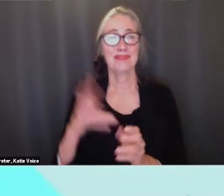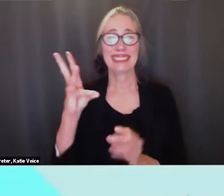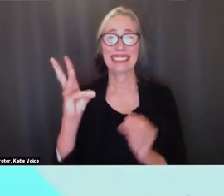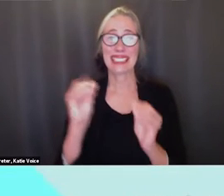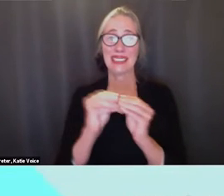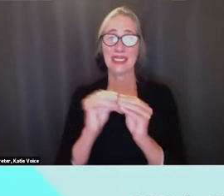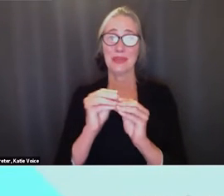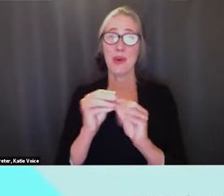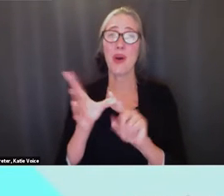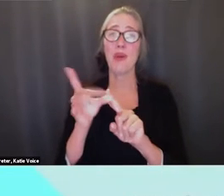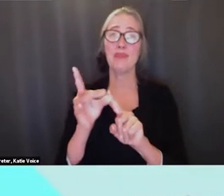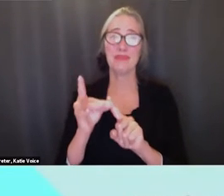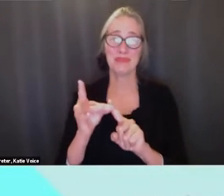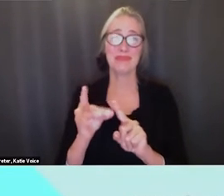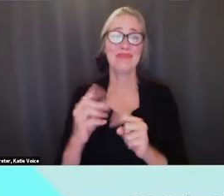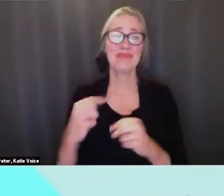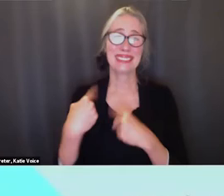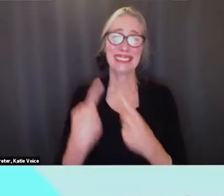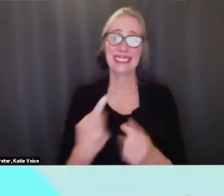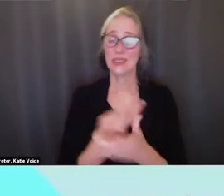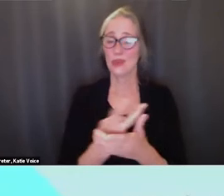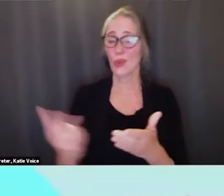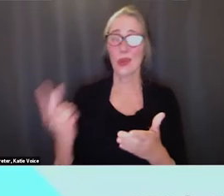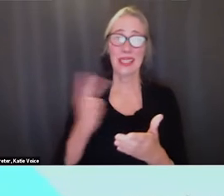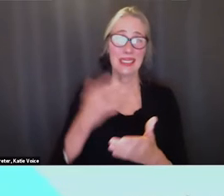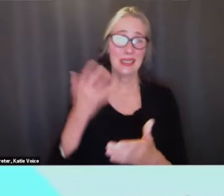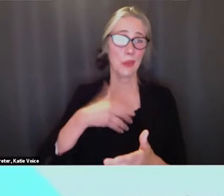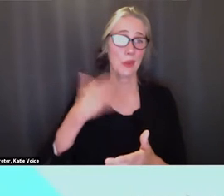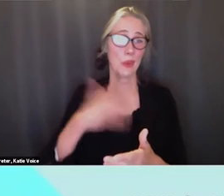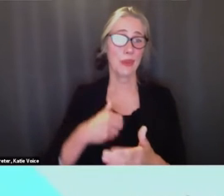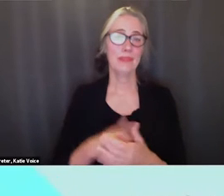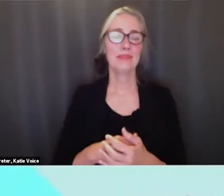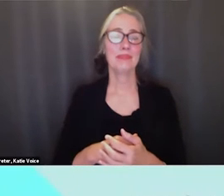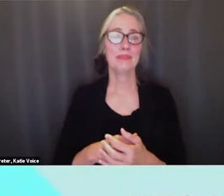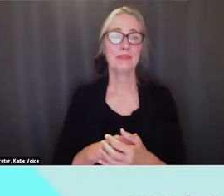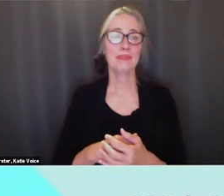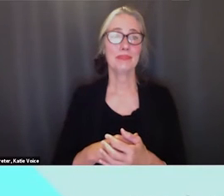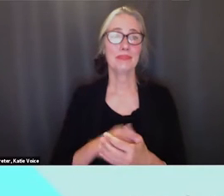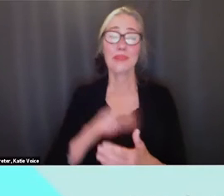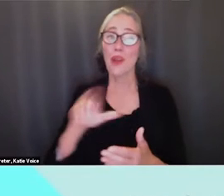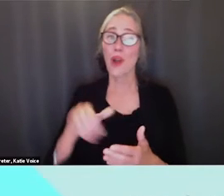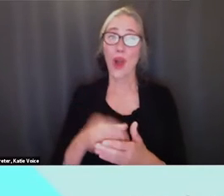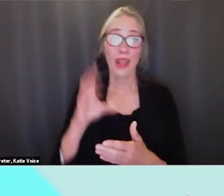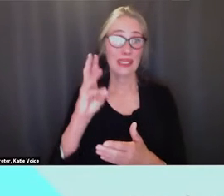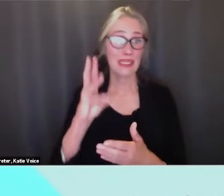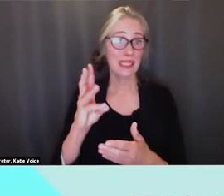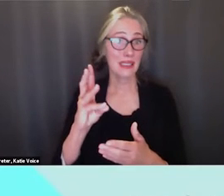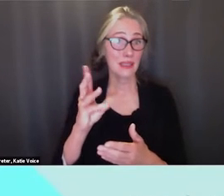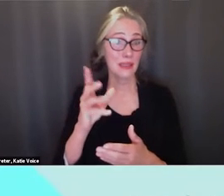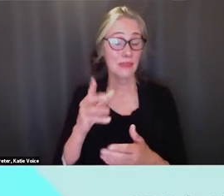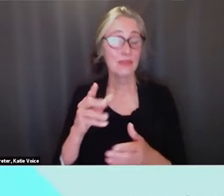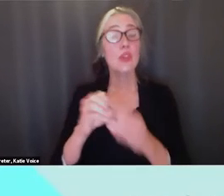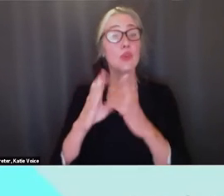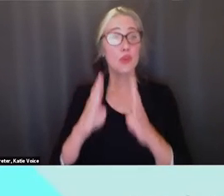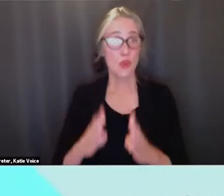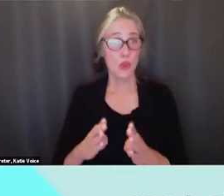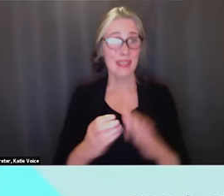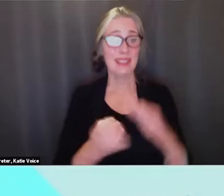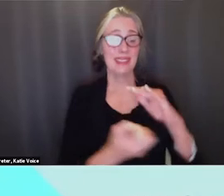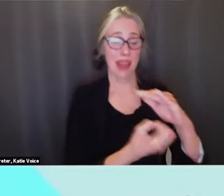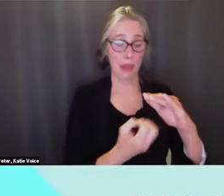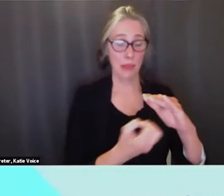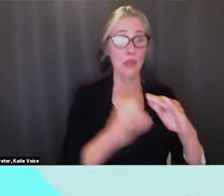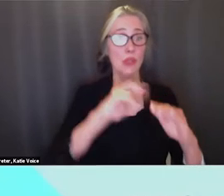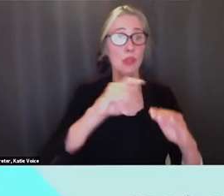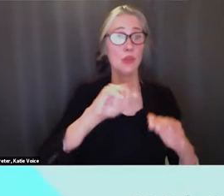adicionales de casos positivos desde que nos reunimos la semana pasada. Estos fueron de estudiantes de primaria, secundaria y